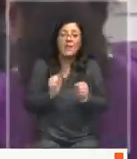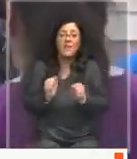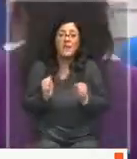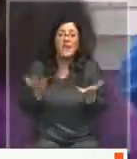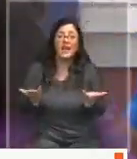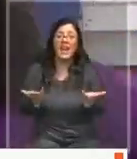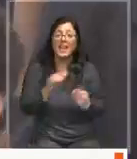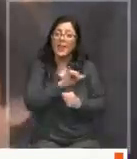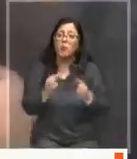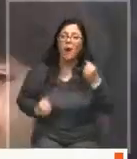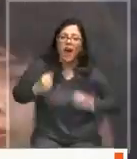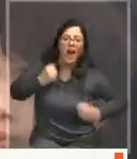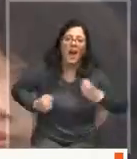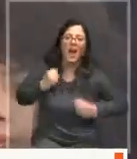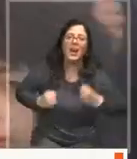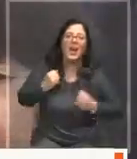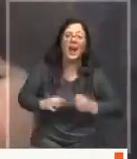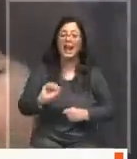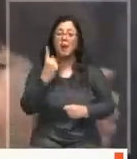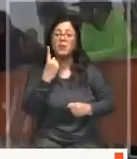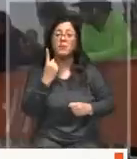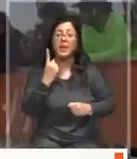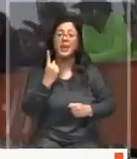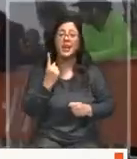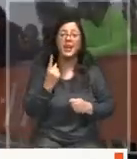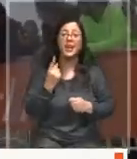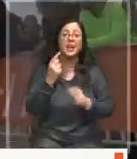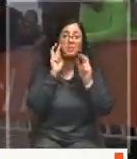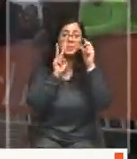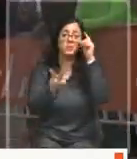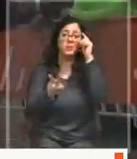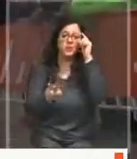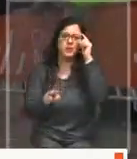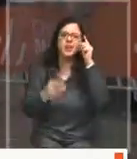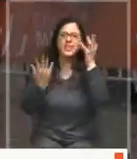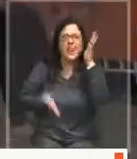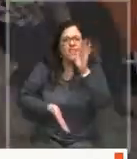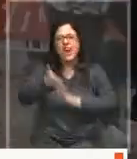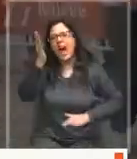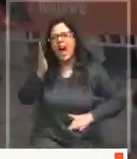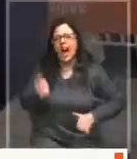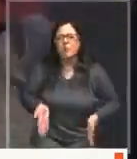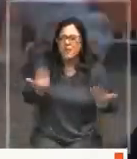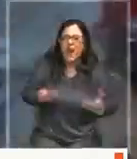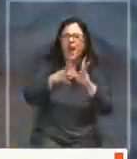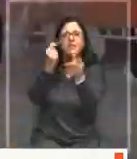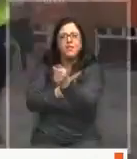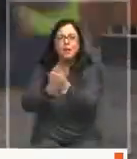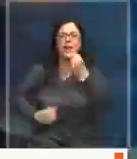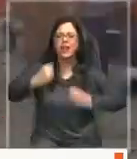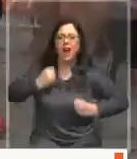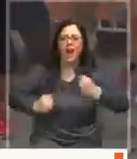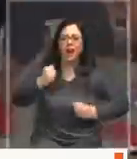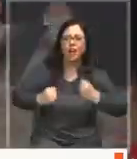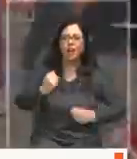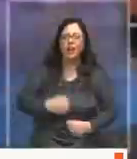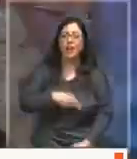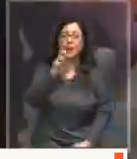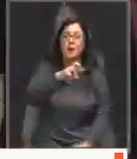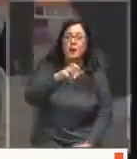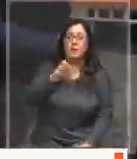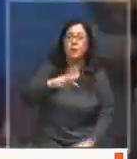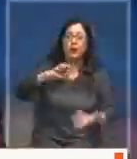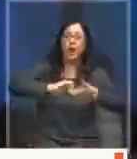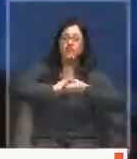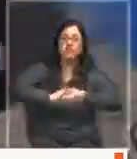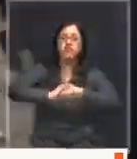esperadas carreras. La primera, un K. ¡Tres! ¡Salimos! ¡Vamos, familia, a correr! Padres corriendo de la mano